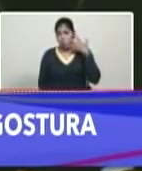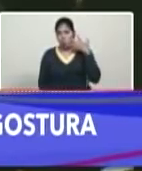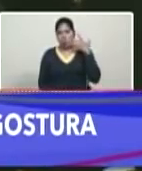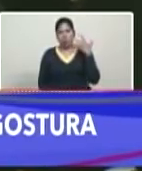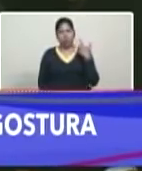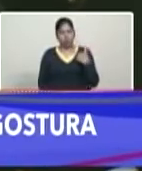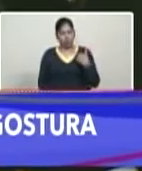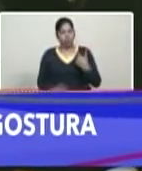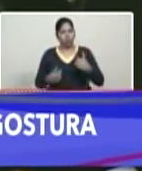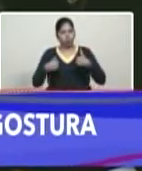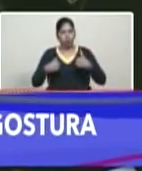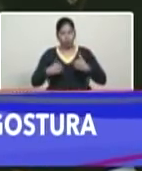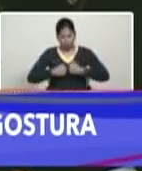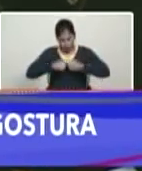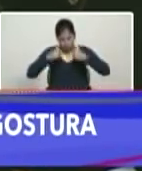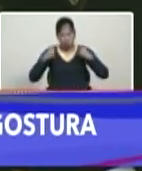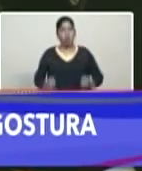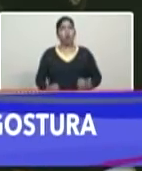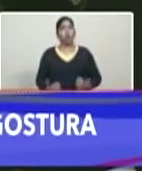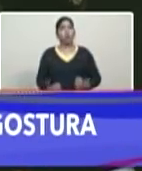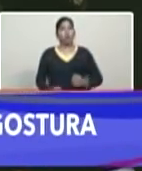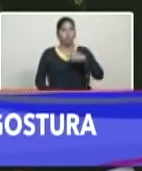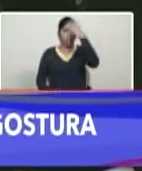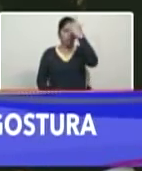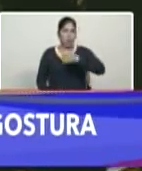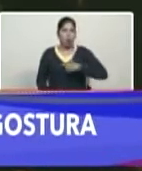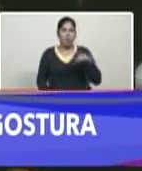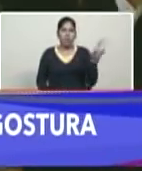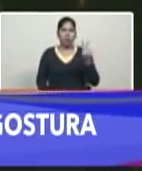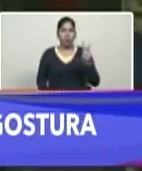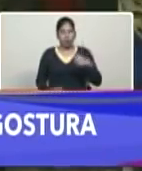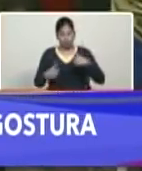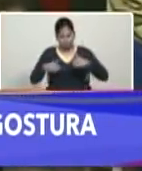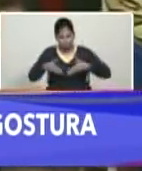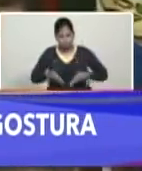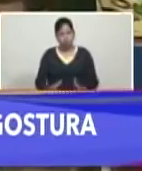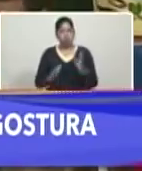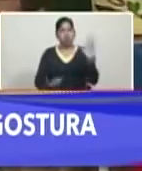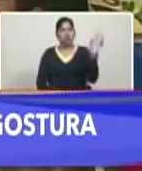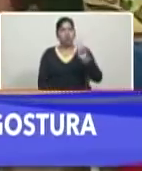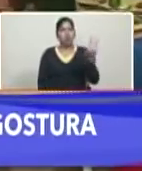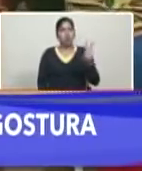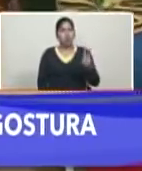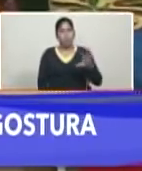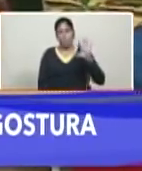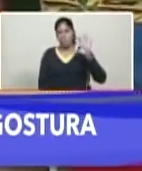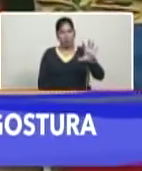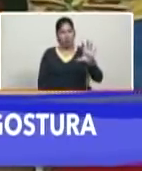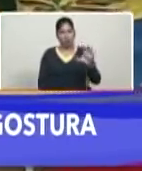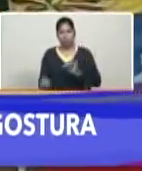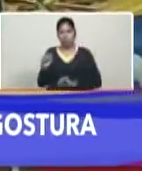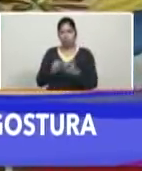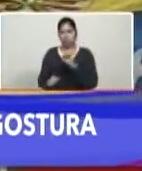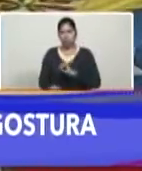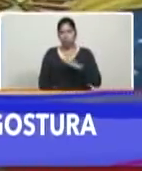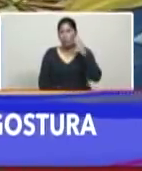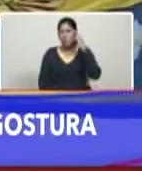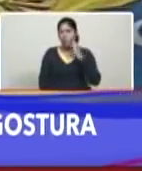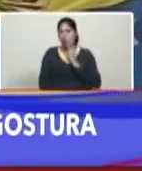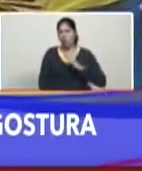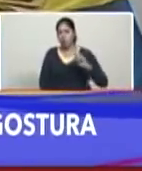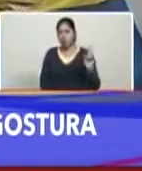decir: somos venezolanos, somos venezolanas, somos patriotas, somos